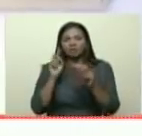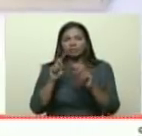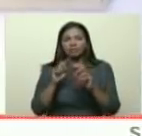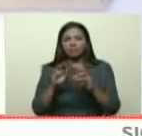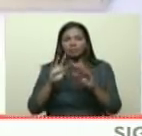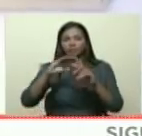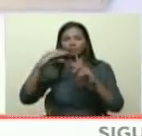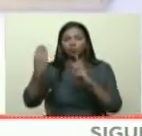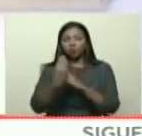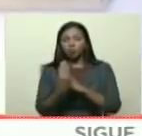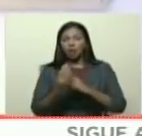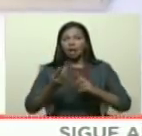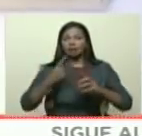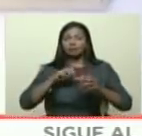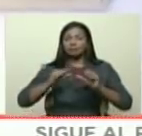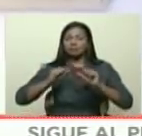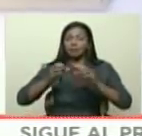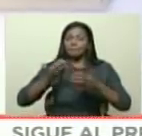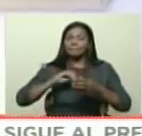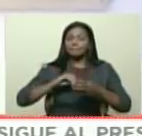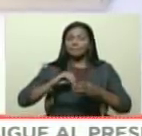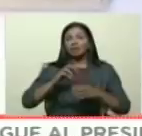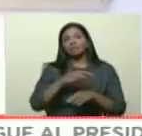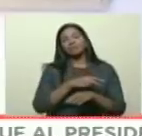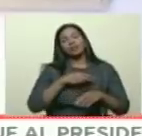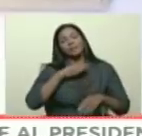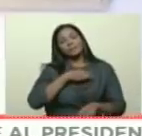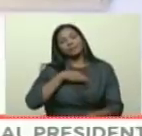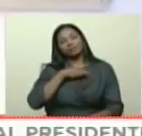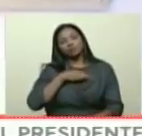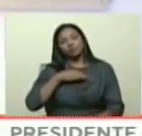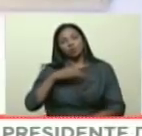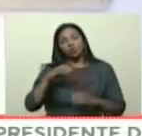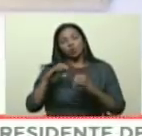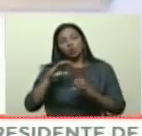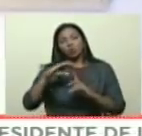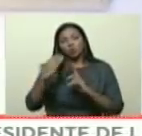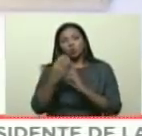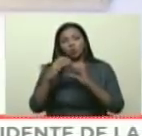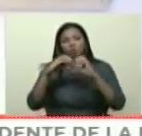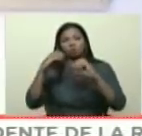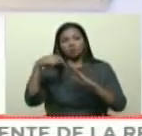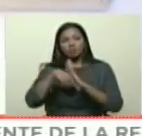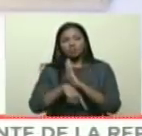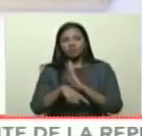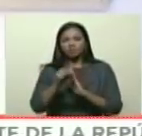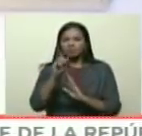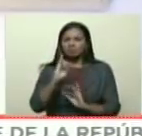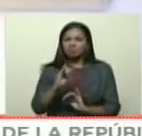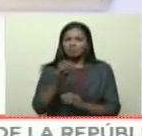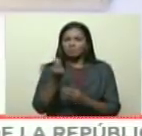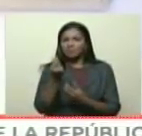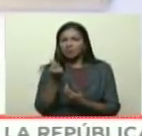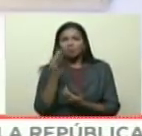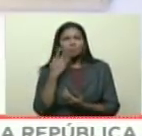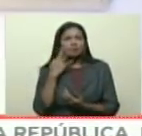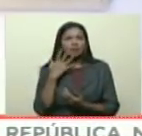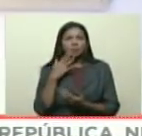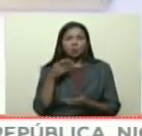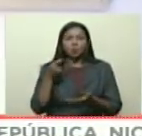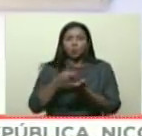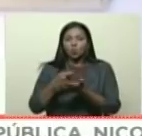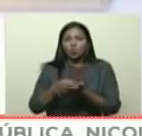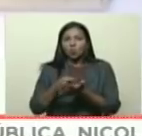despliegue cultural permanente de la misión Cultura Corazón Adentro. Dinero que se